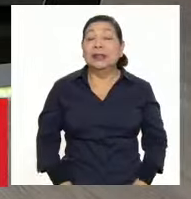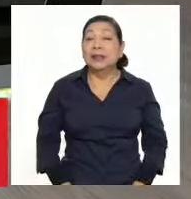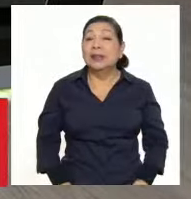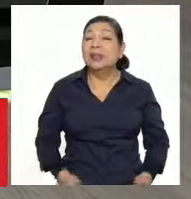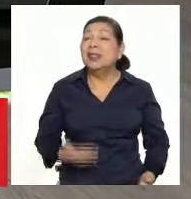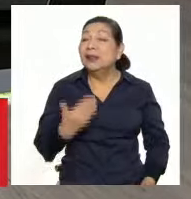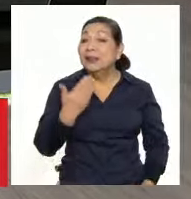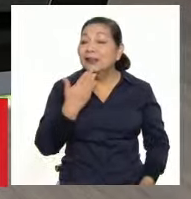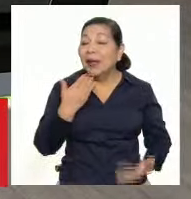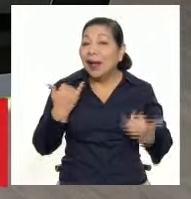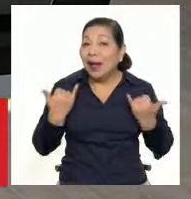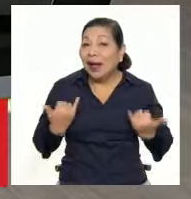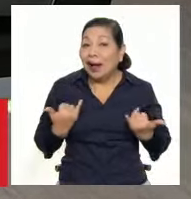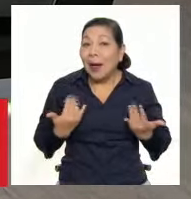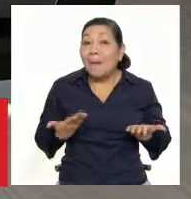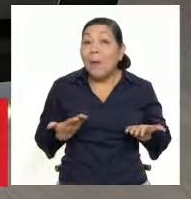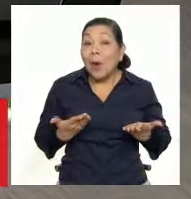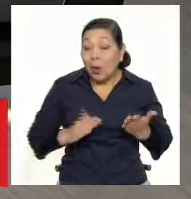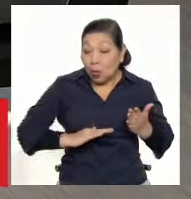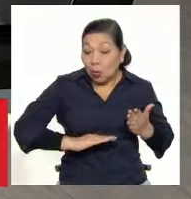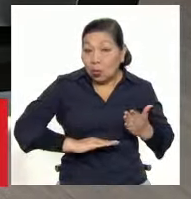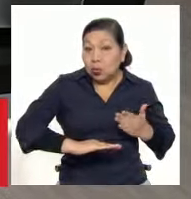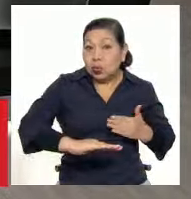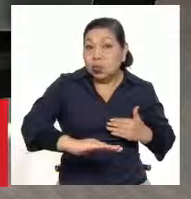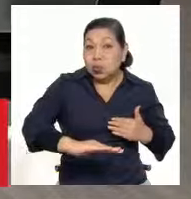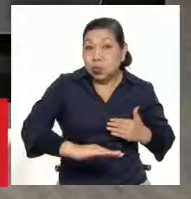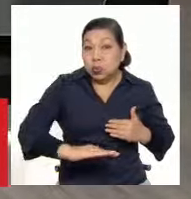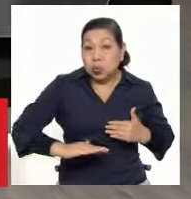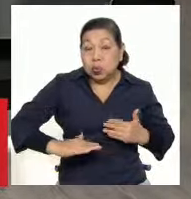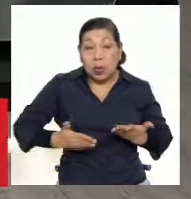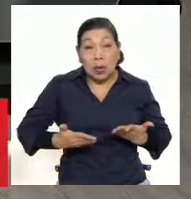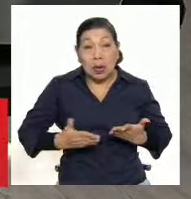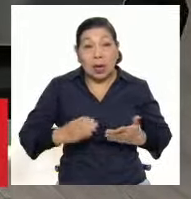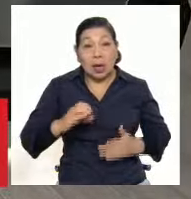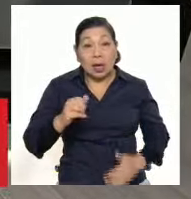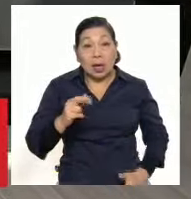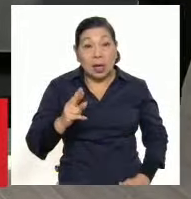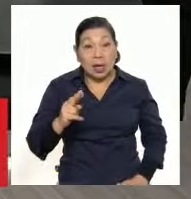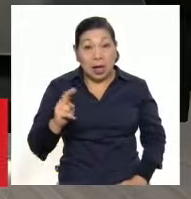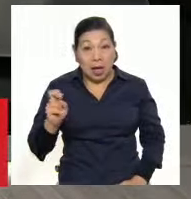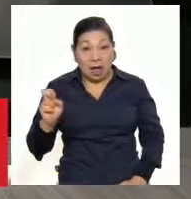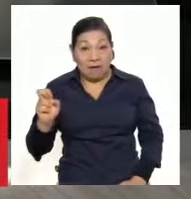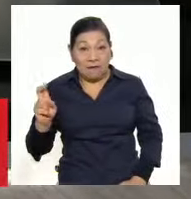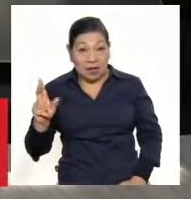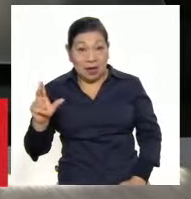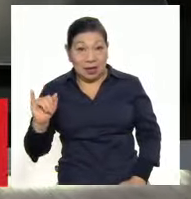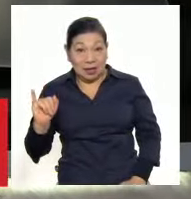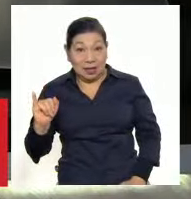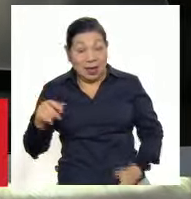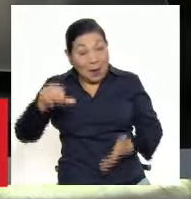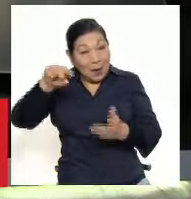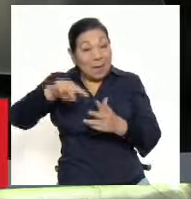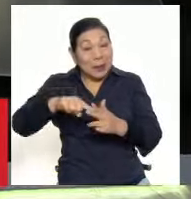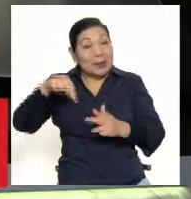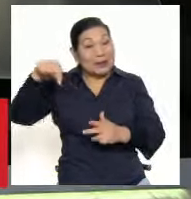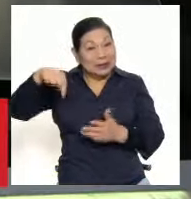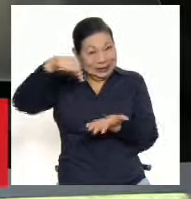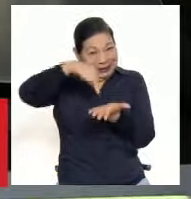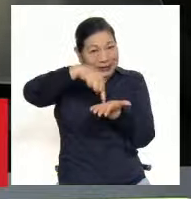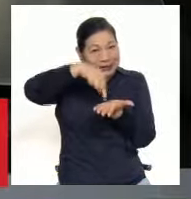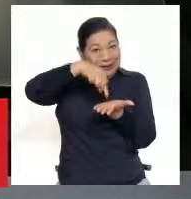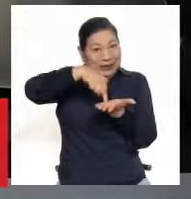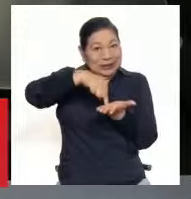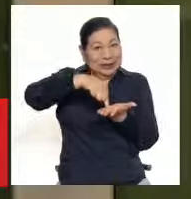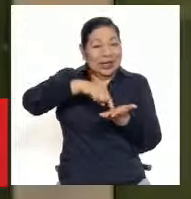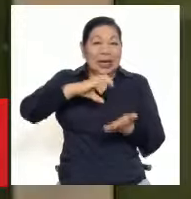que han influido aquí es la calidad del suelo, precisamente de esta zona de Carabelí, donde ha sido más cercana al epicentro. Claro, tenemos la